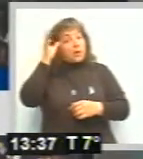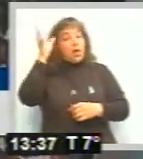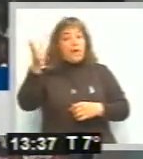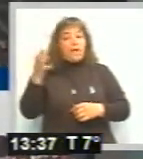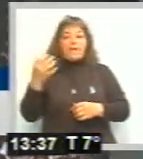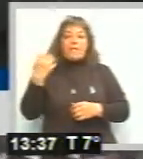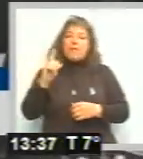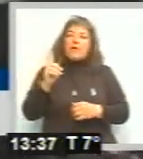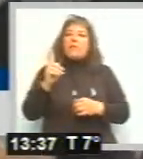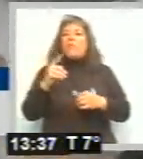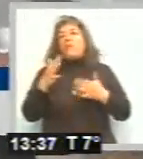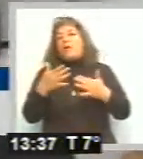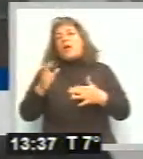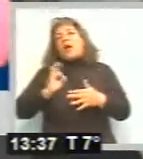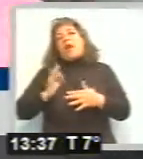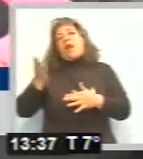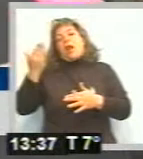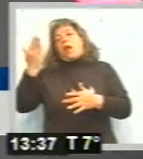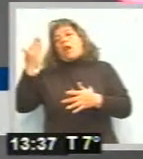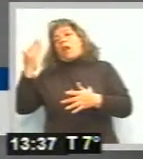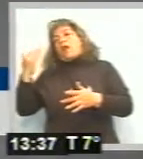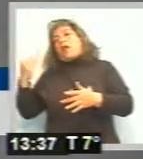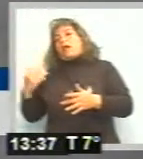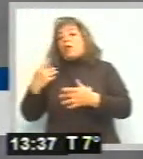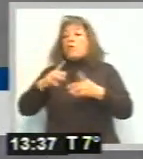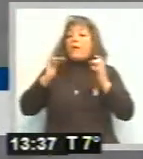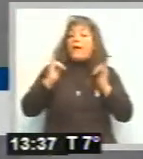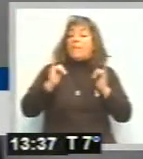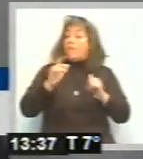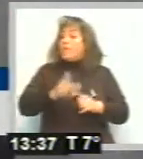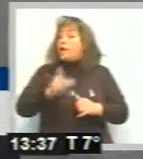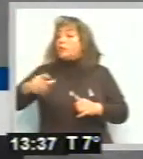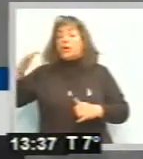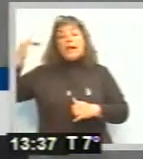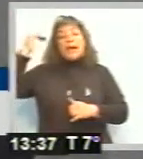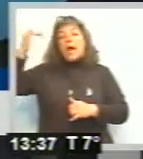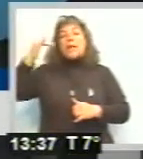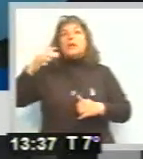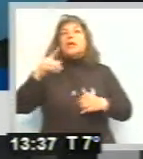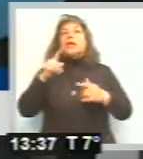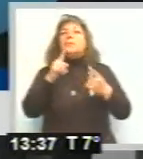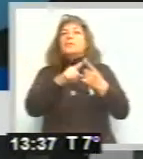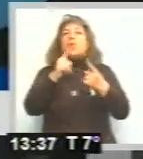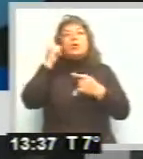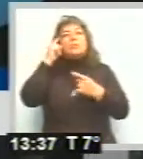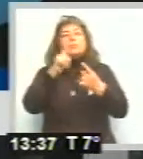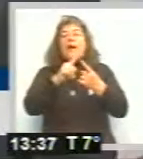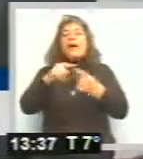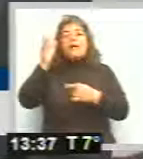ahí pasa el tiempo y es necesario. Y como son gente grande, generalmente los relacionan y los relacionan muy bien.